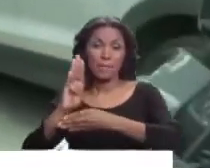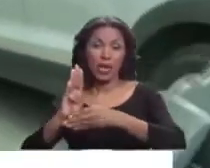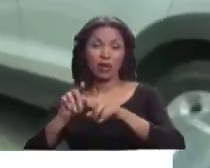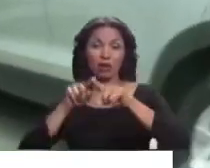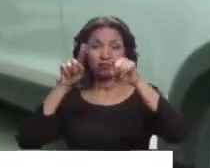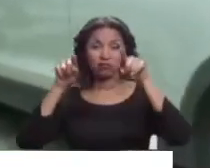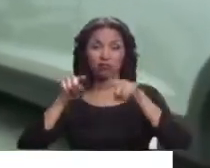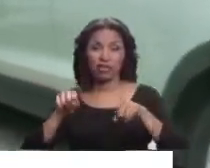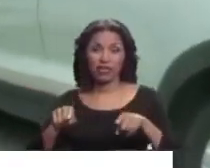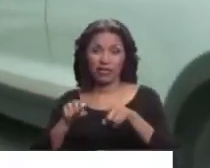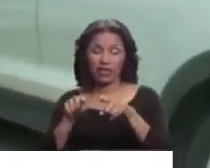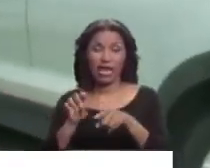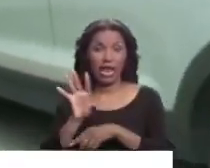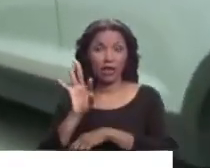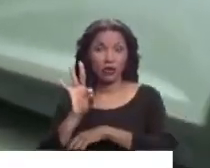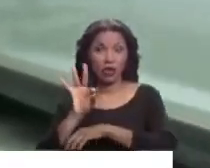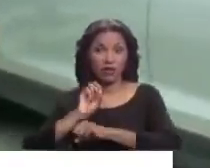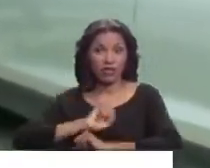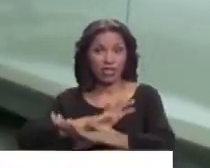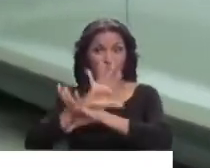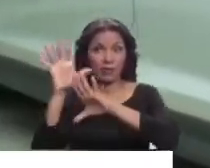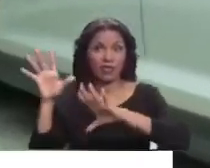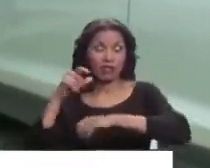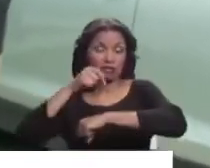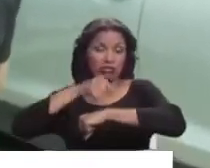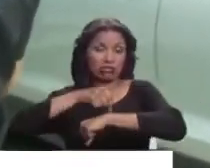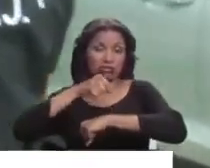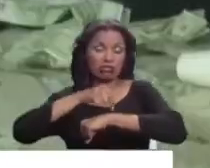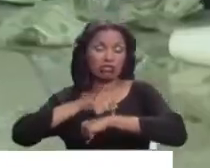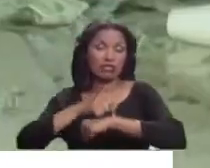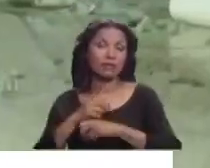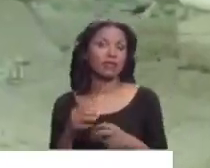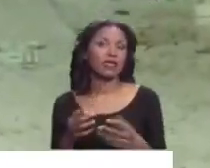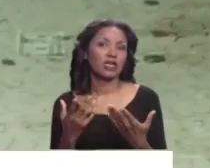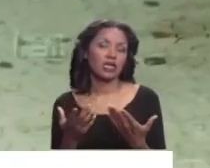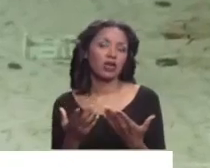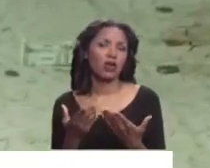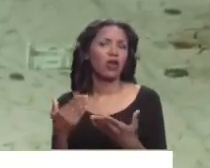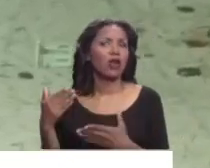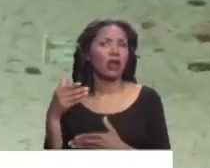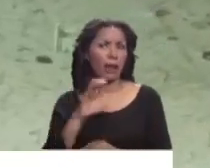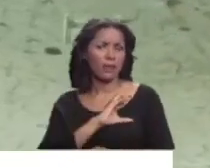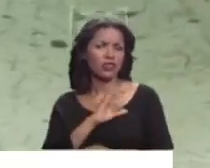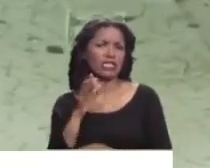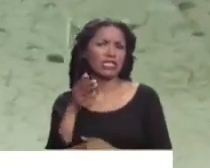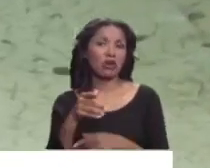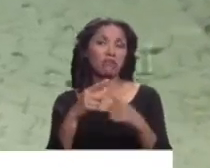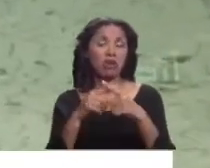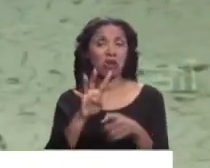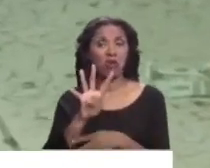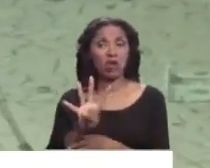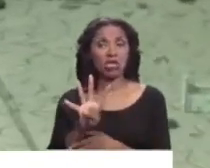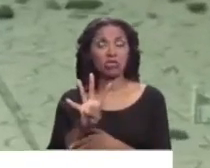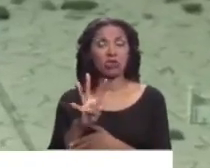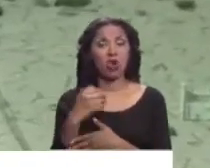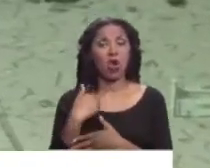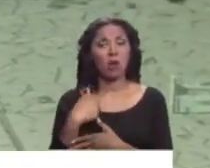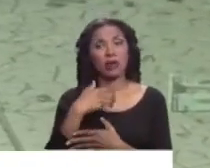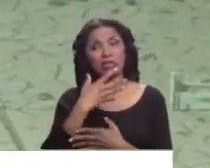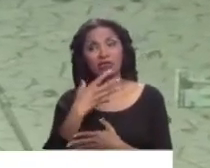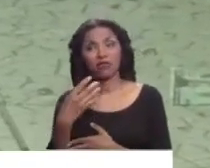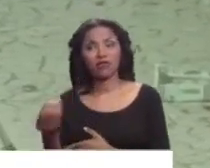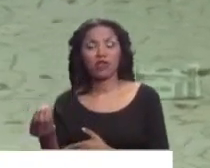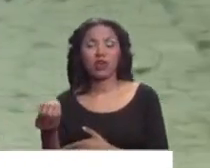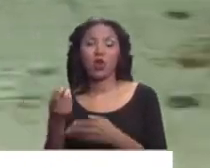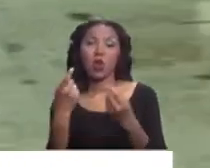robo a eso de las 9 de la mañana. Según las autoridades, la reacción fue inmediata. Pese a esto, los delincuentes lograron llevarse estas cajas con el